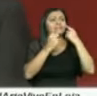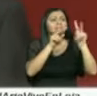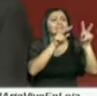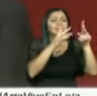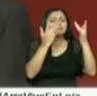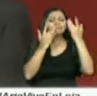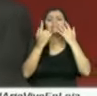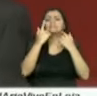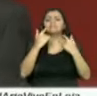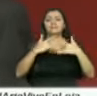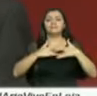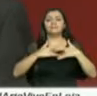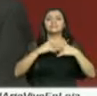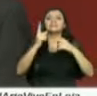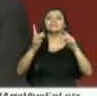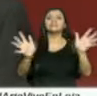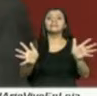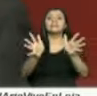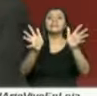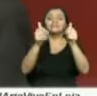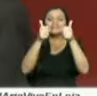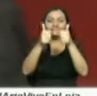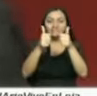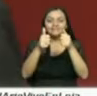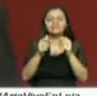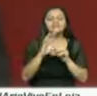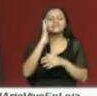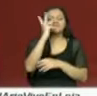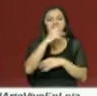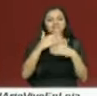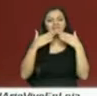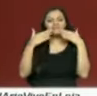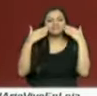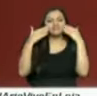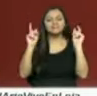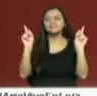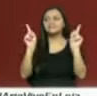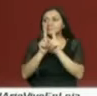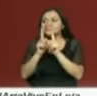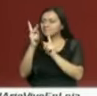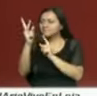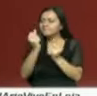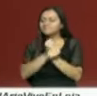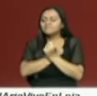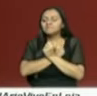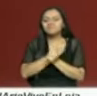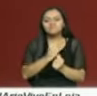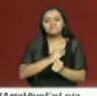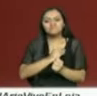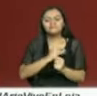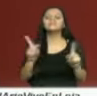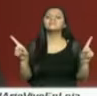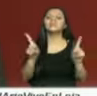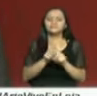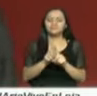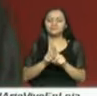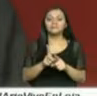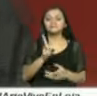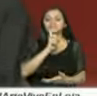también bañadas por la magia del amor apasionado. En realidad,